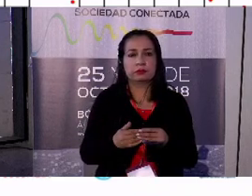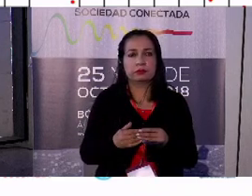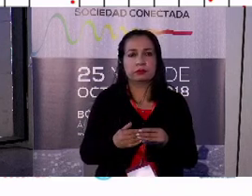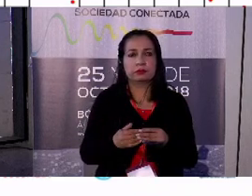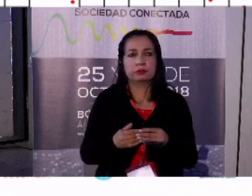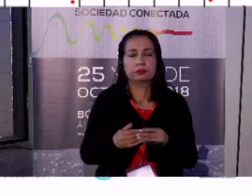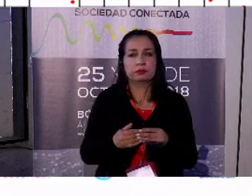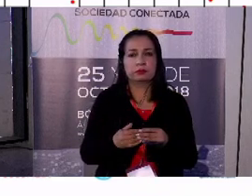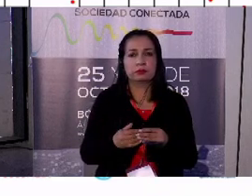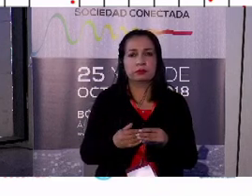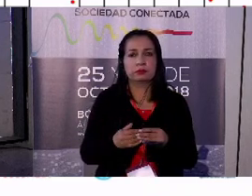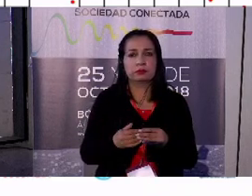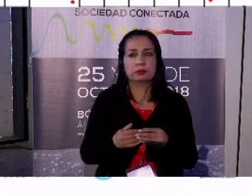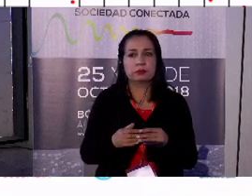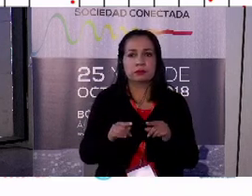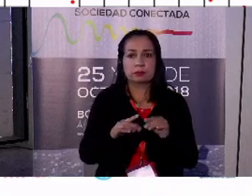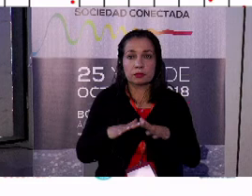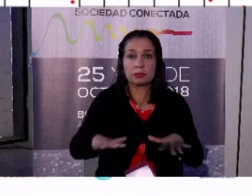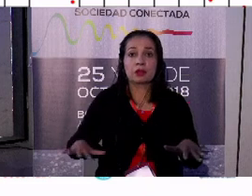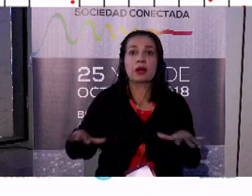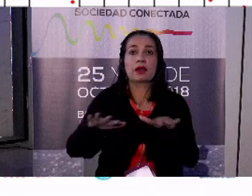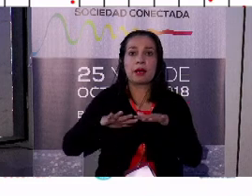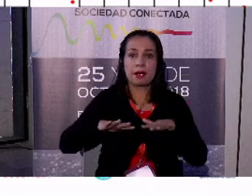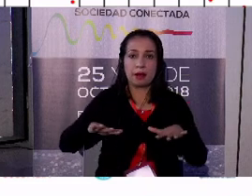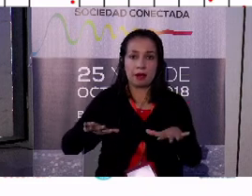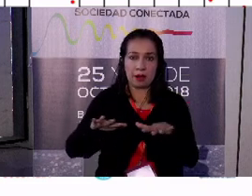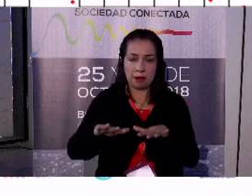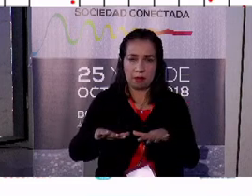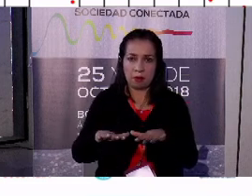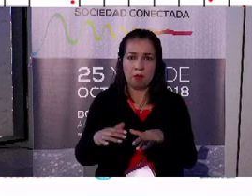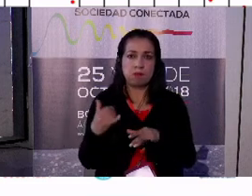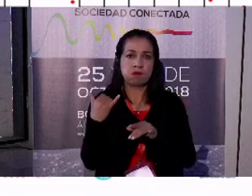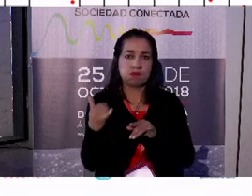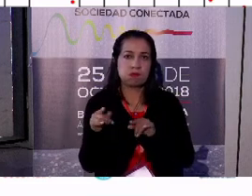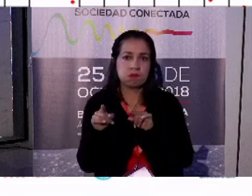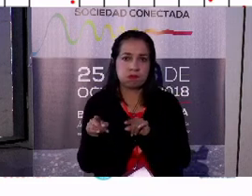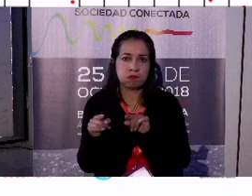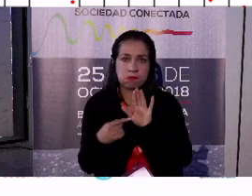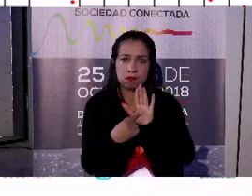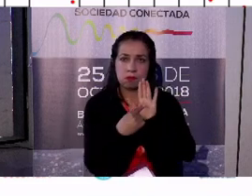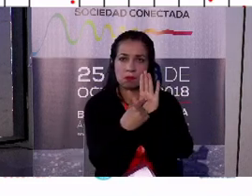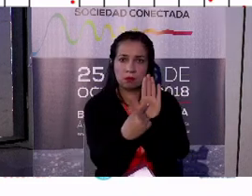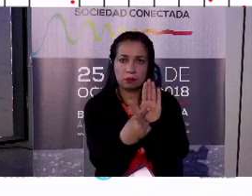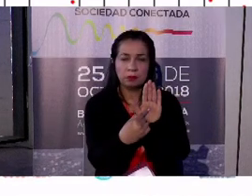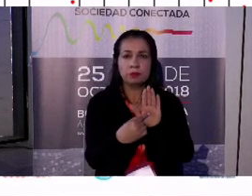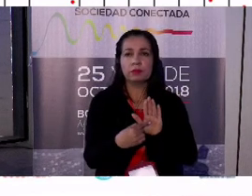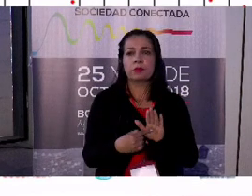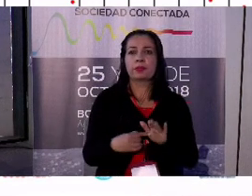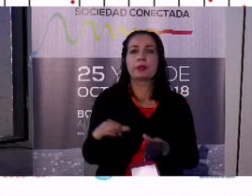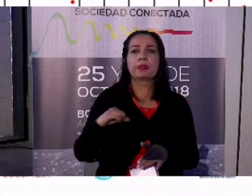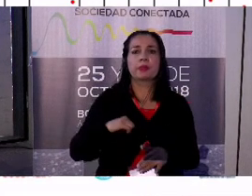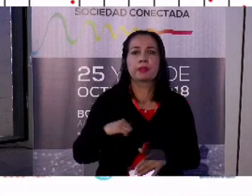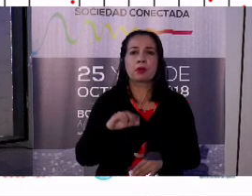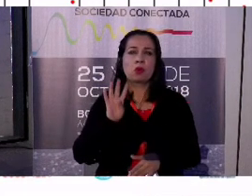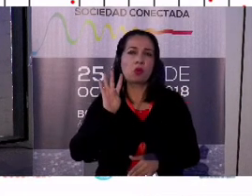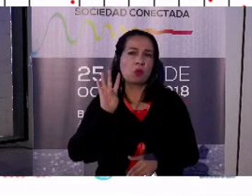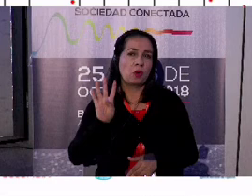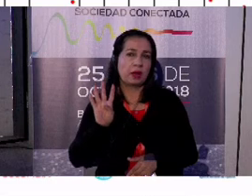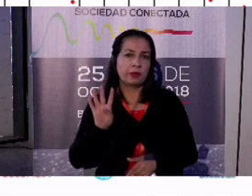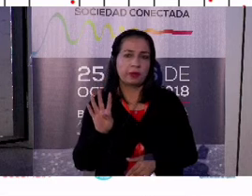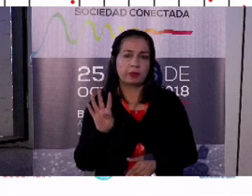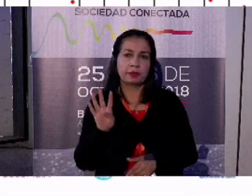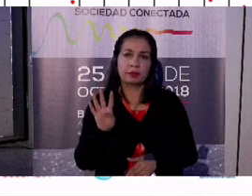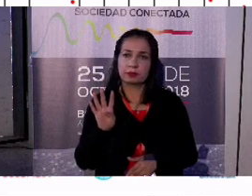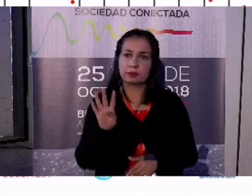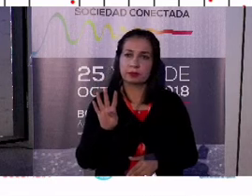Bueno en este campo tenemos cuatro eh